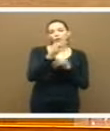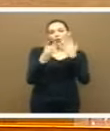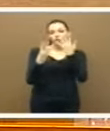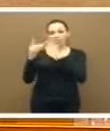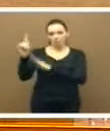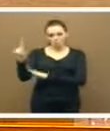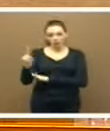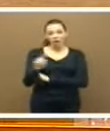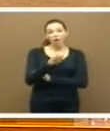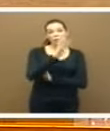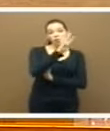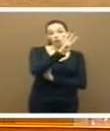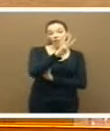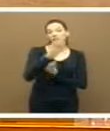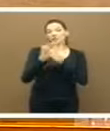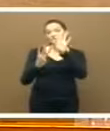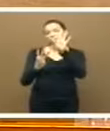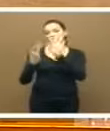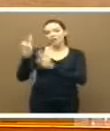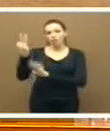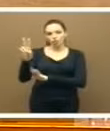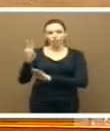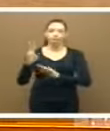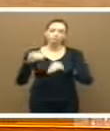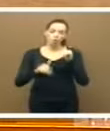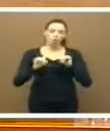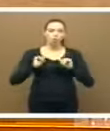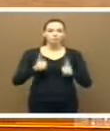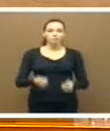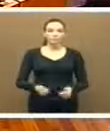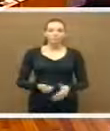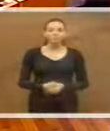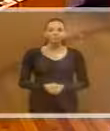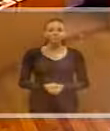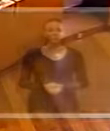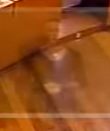481 y 482. Entramos en votación.